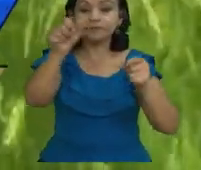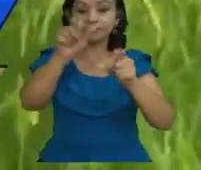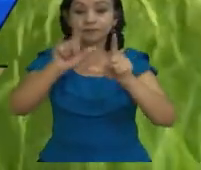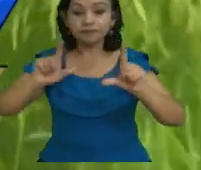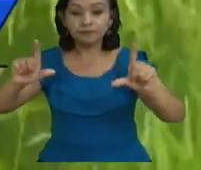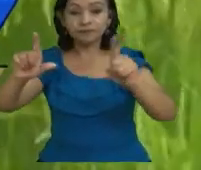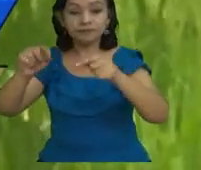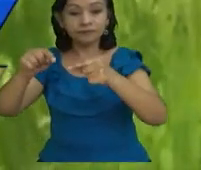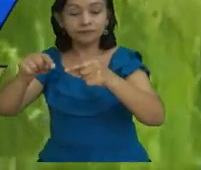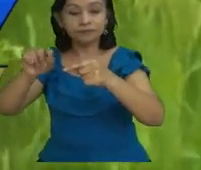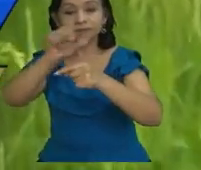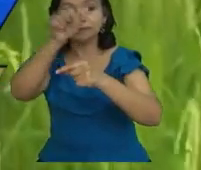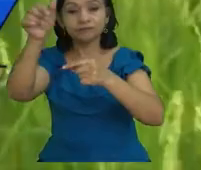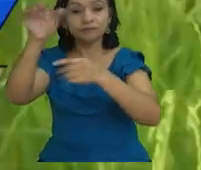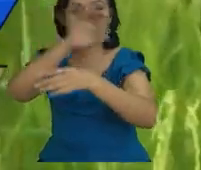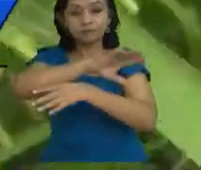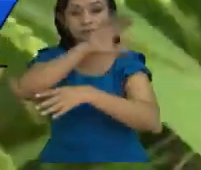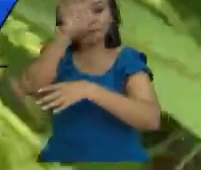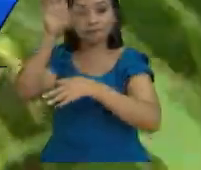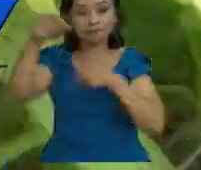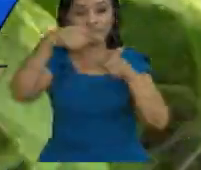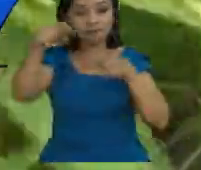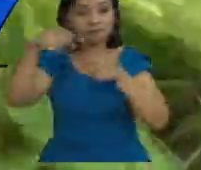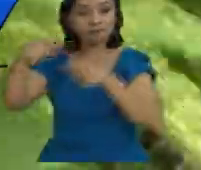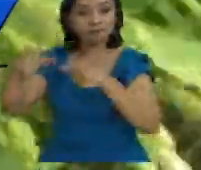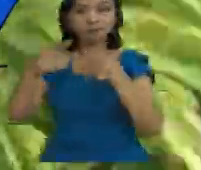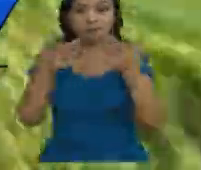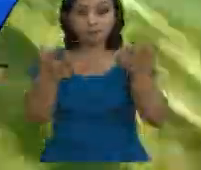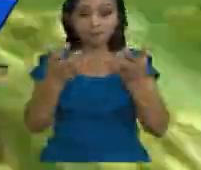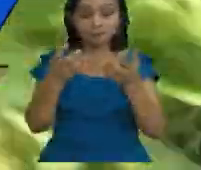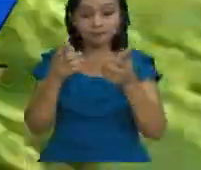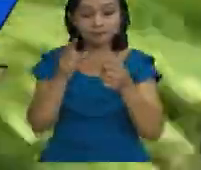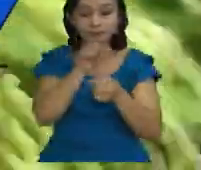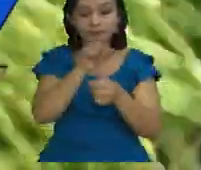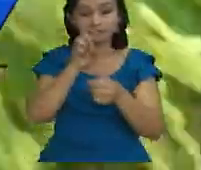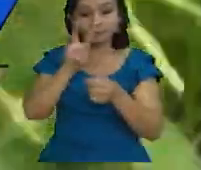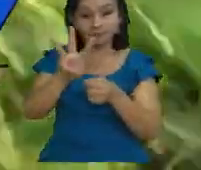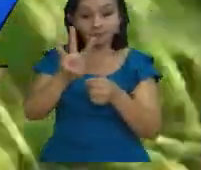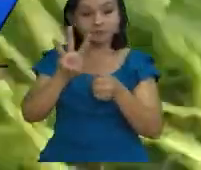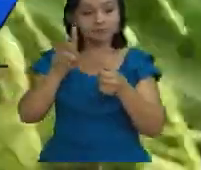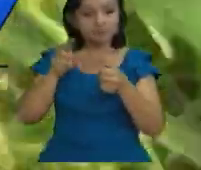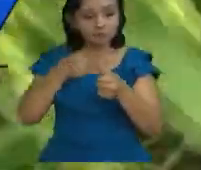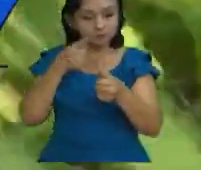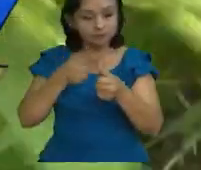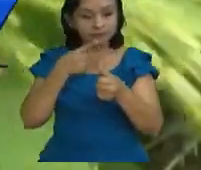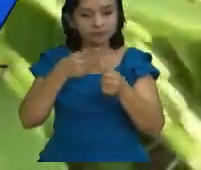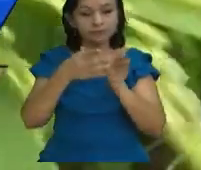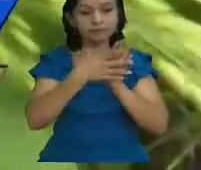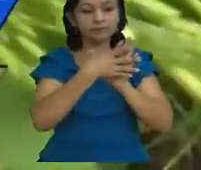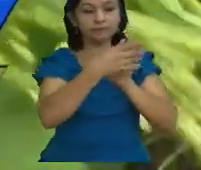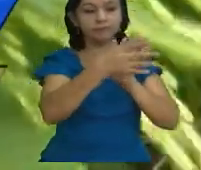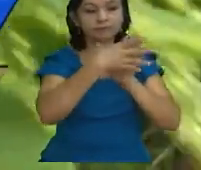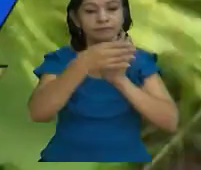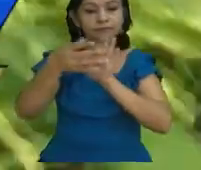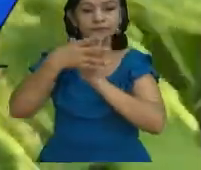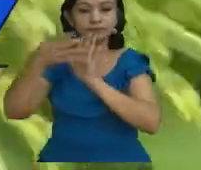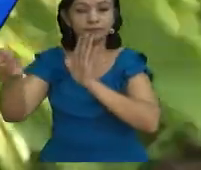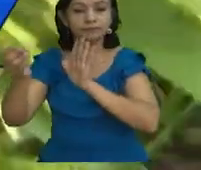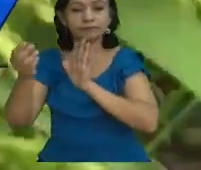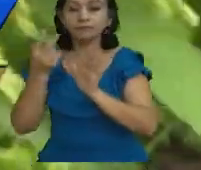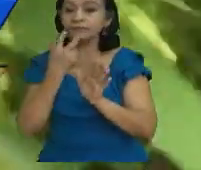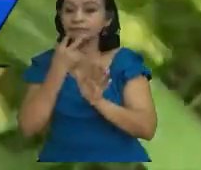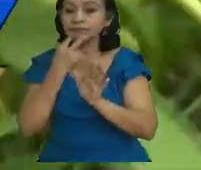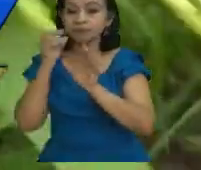ampliar otra en otras áreas, en otros municipios. La idea es de que estos primeros 13 centros se repliquen en lugares donde no